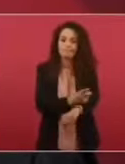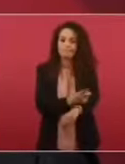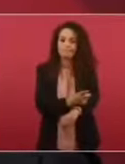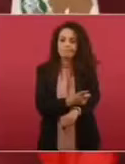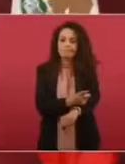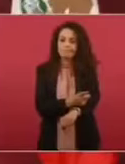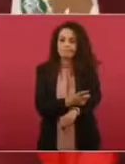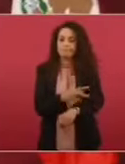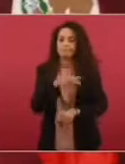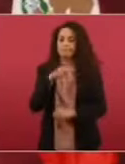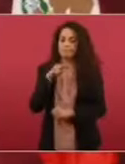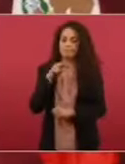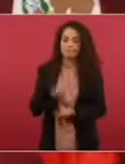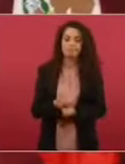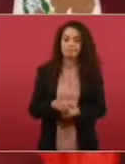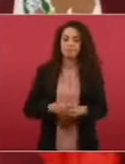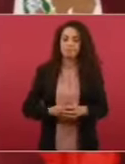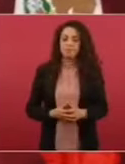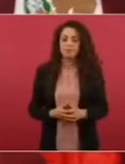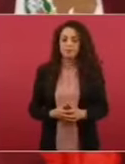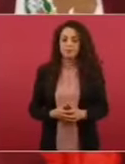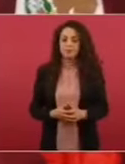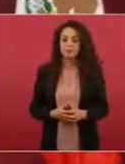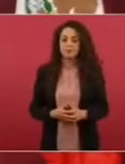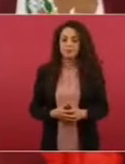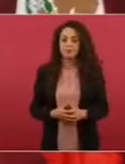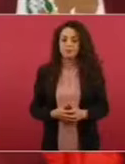Y si yo